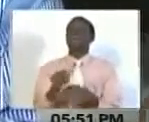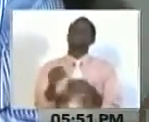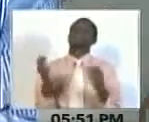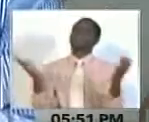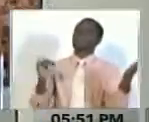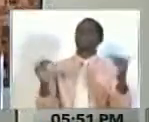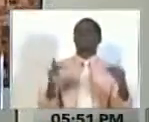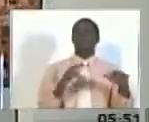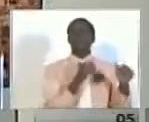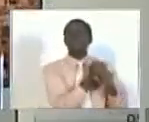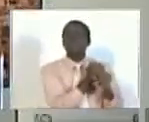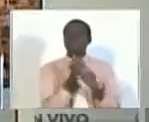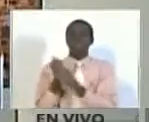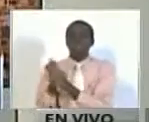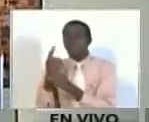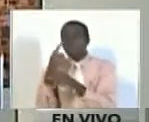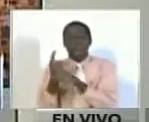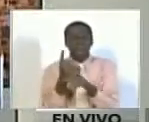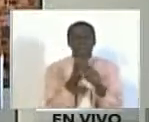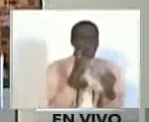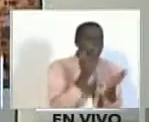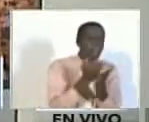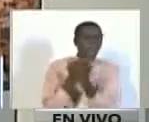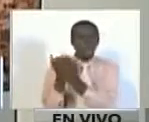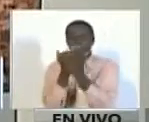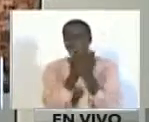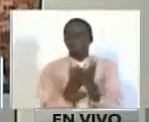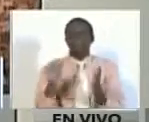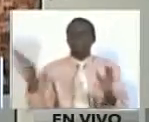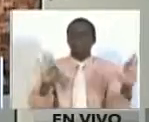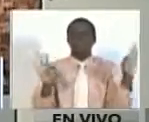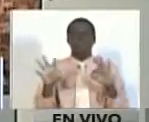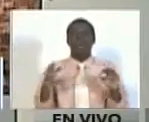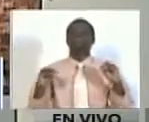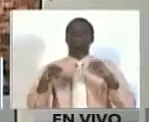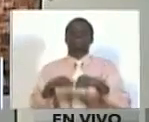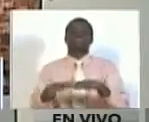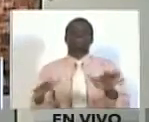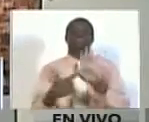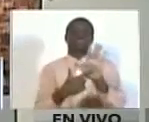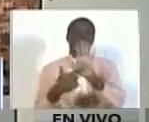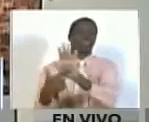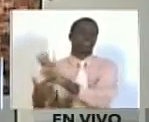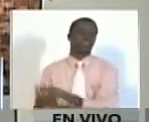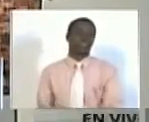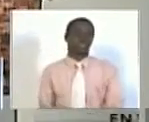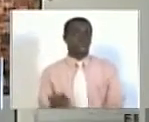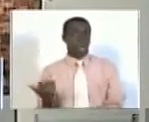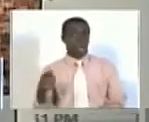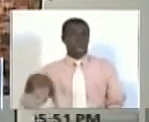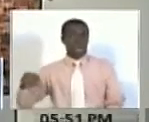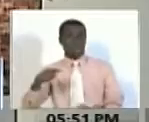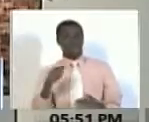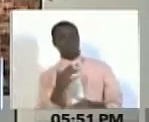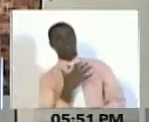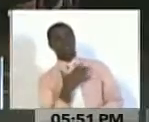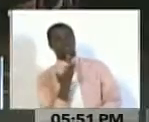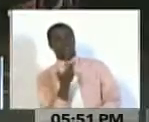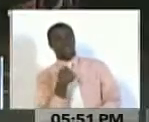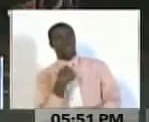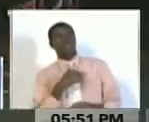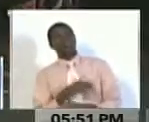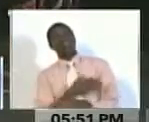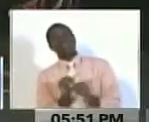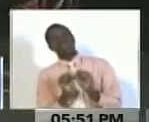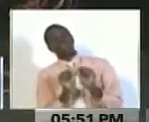los seleccionados. ¿Qué dicen los artistas? Porque este abanico es bien interesante para el que quiere vivir de la música,